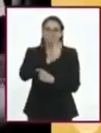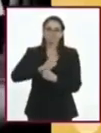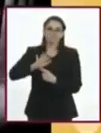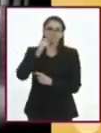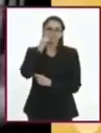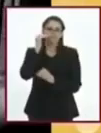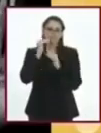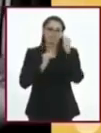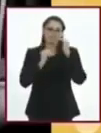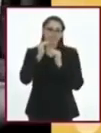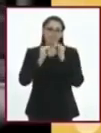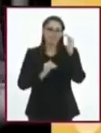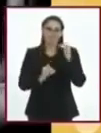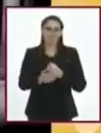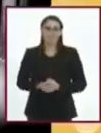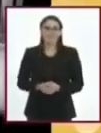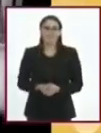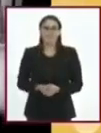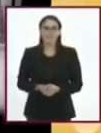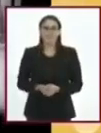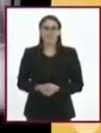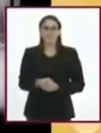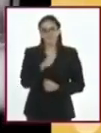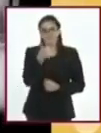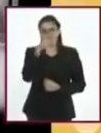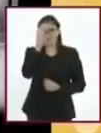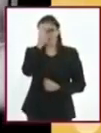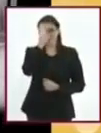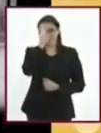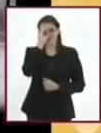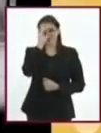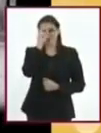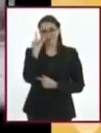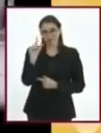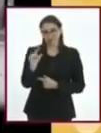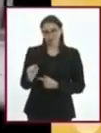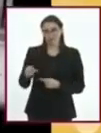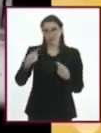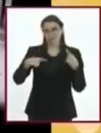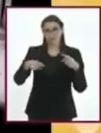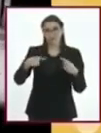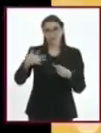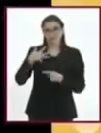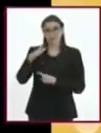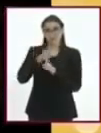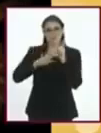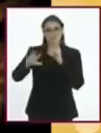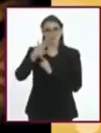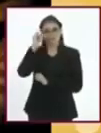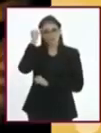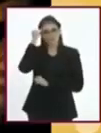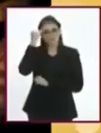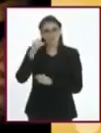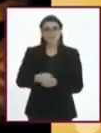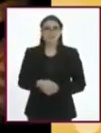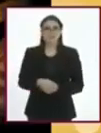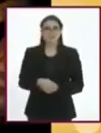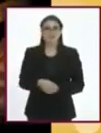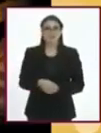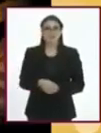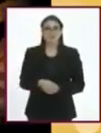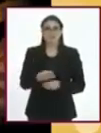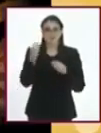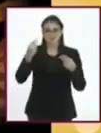Los más altos índices de marginación en México se concentran en las comunidades indígenas. La cuarta parte de los